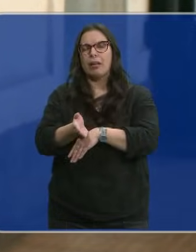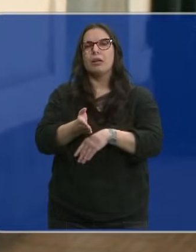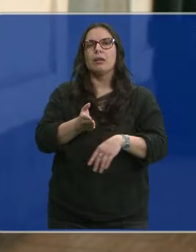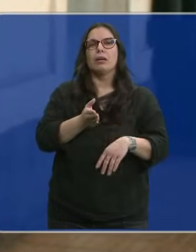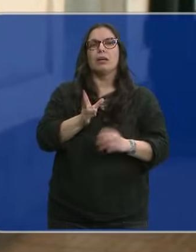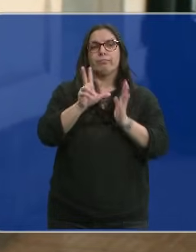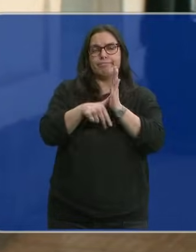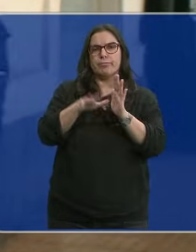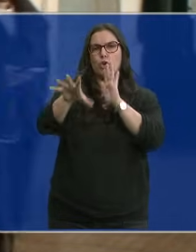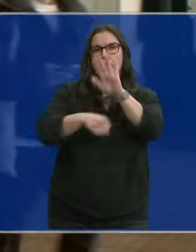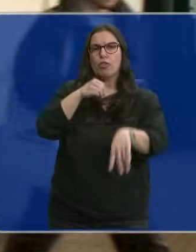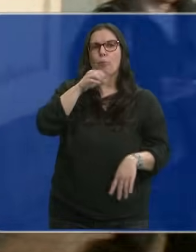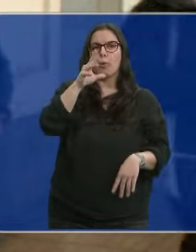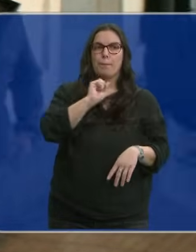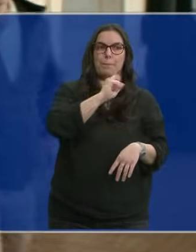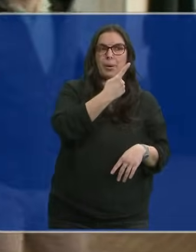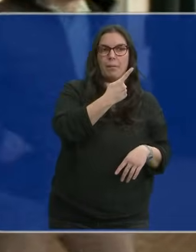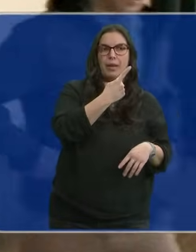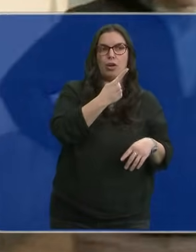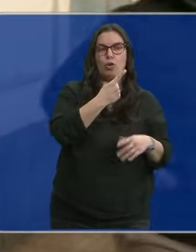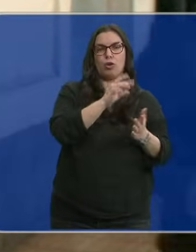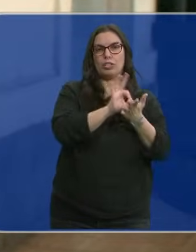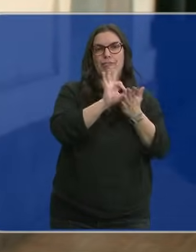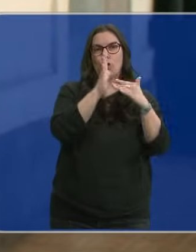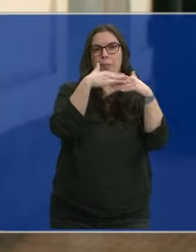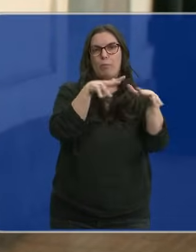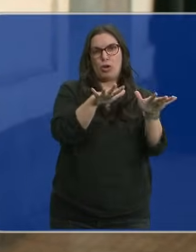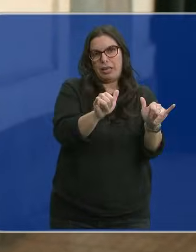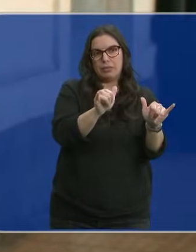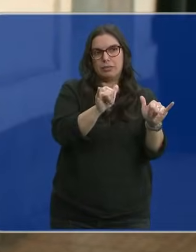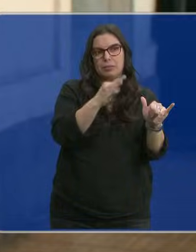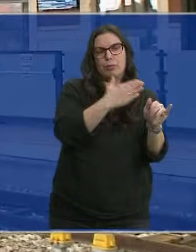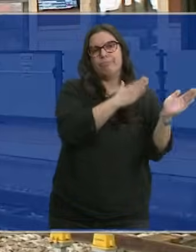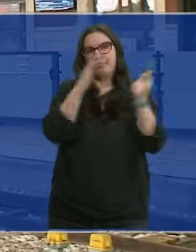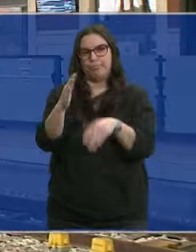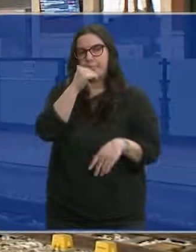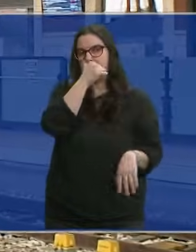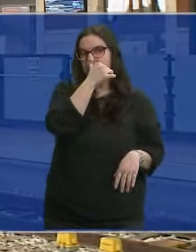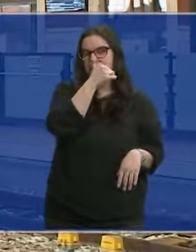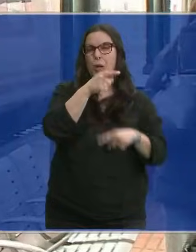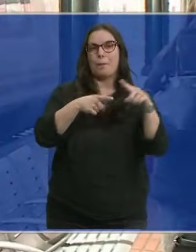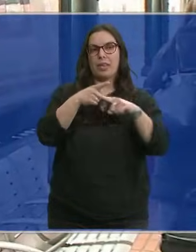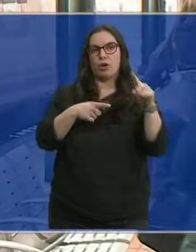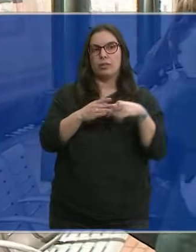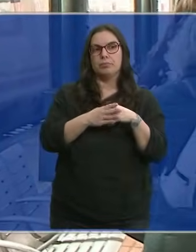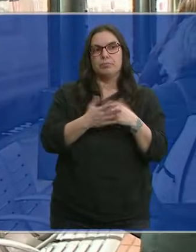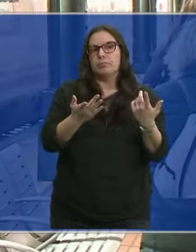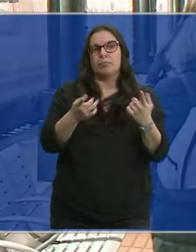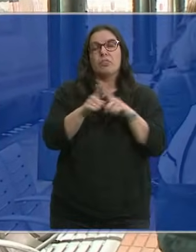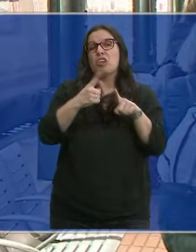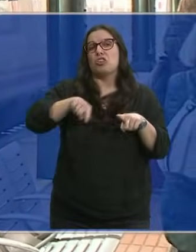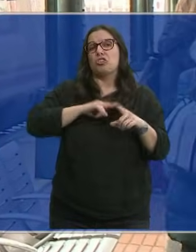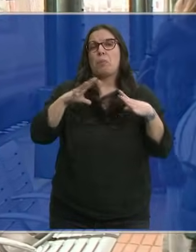porque el primero se ve que no estaba en servicios mínimos y he tenido que coger este. Media hora de retraso. Bueno, como nosotros estamos